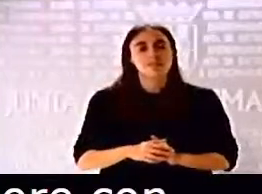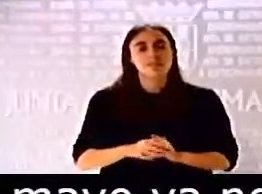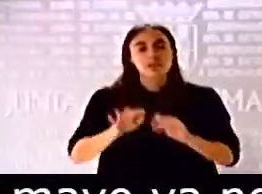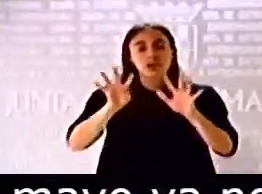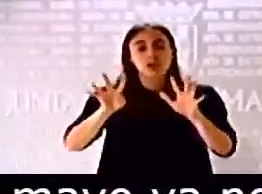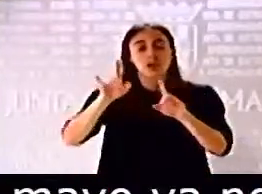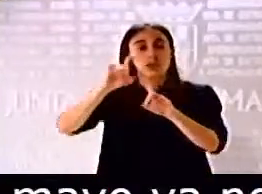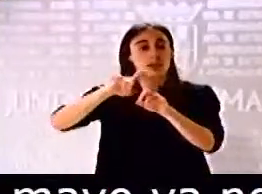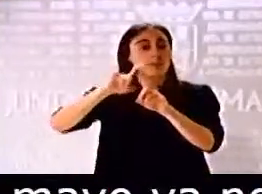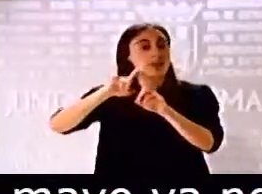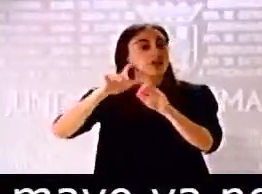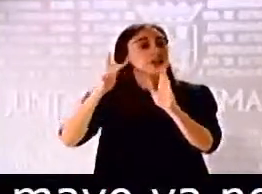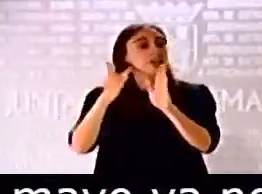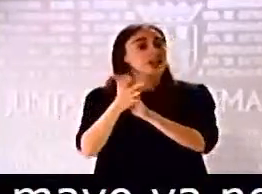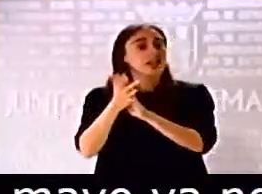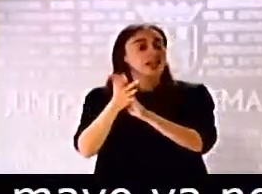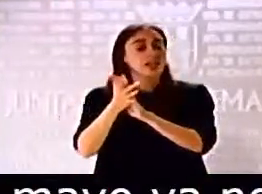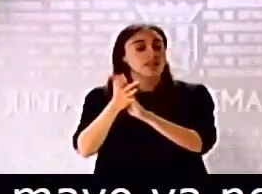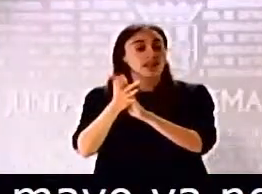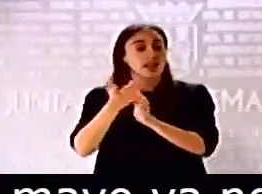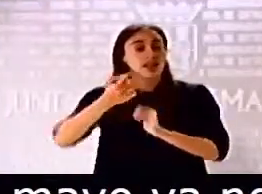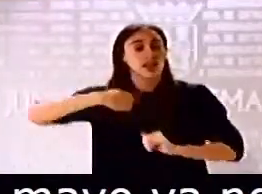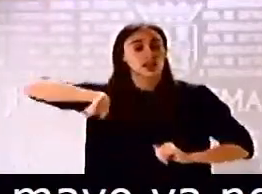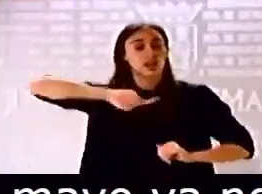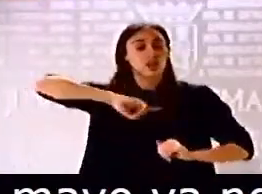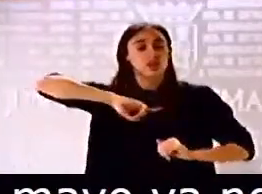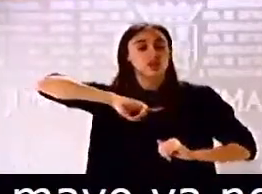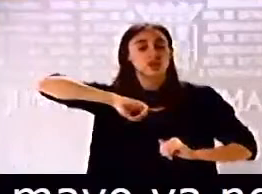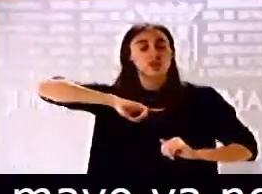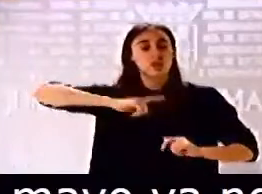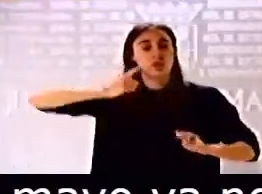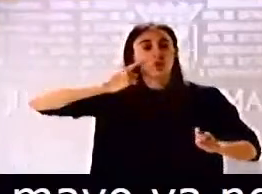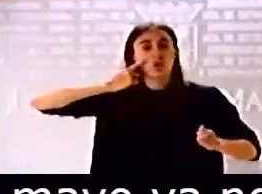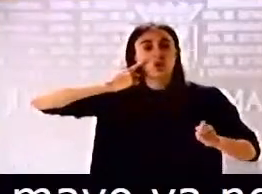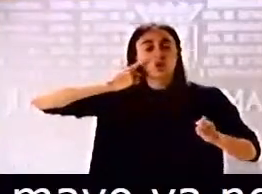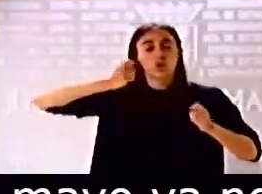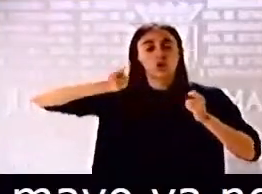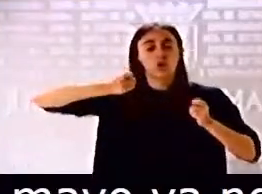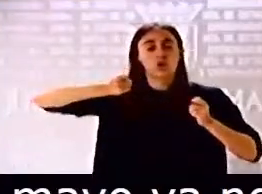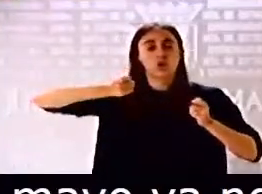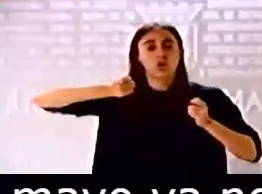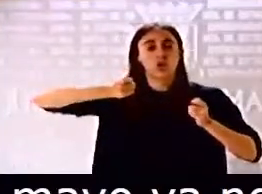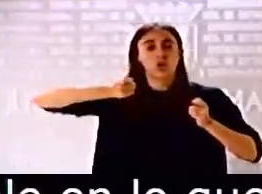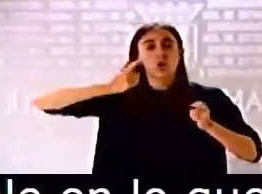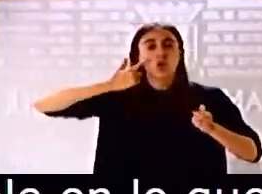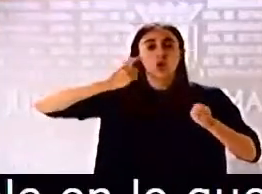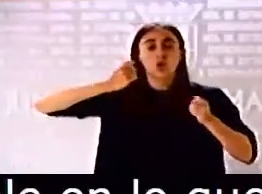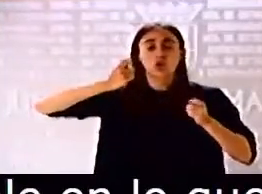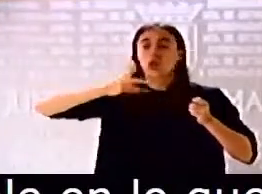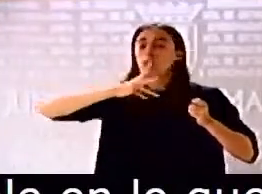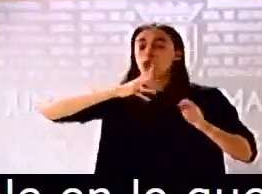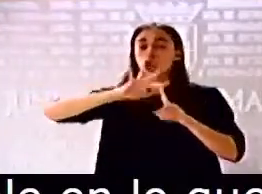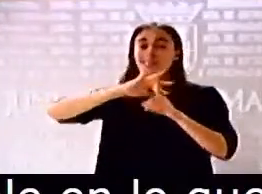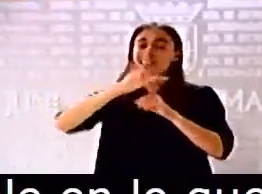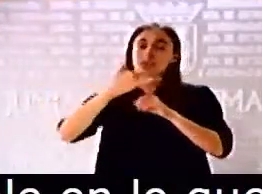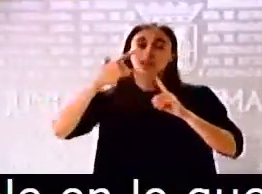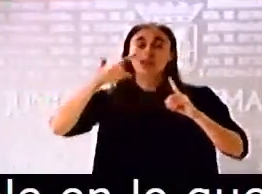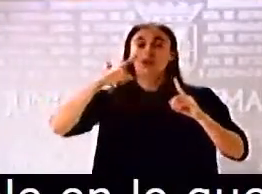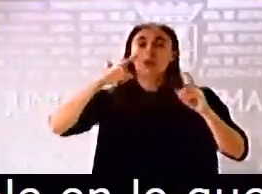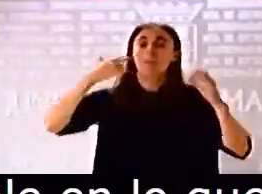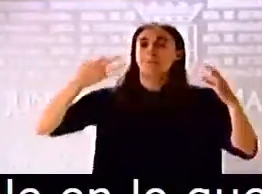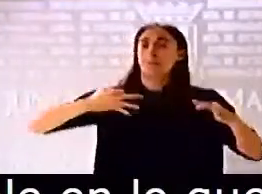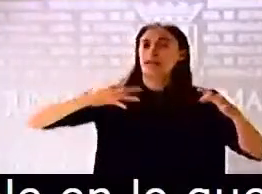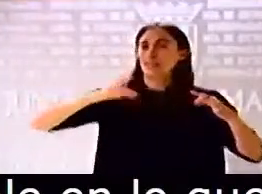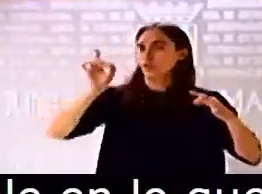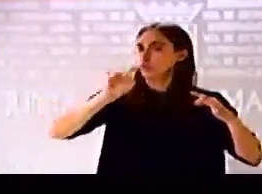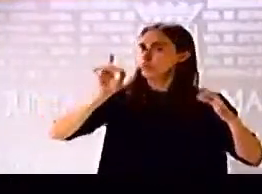el aliento que nos controle en lo que hacemos de un estado de alarma, pero que al